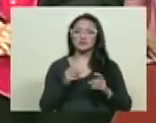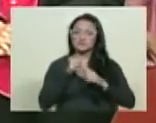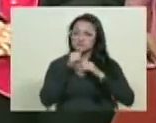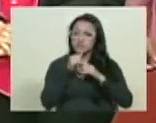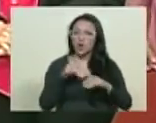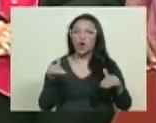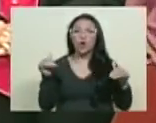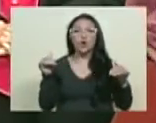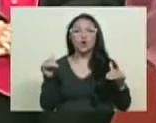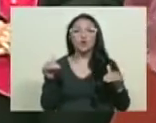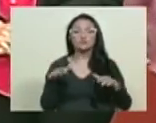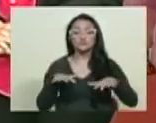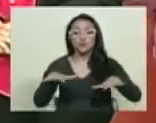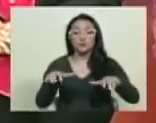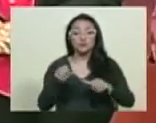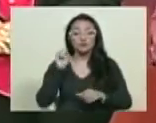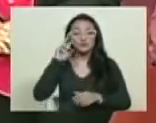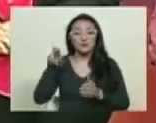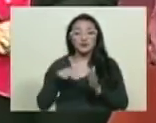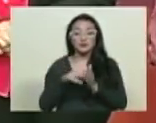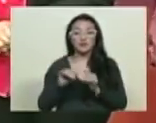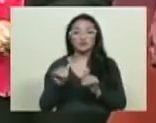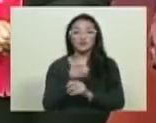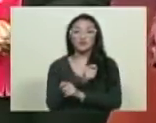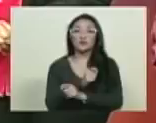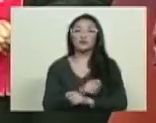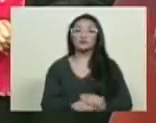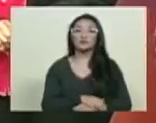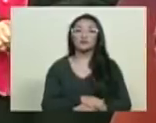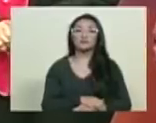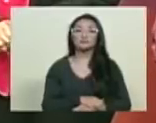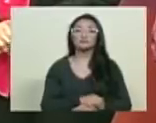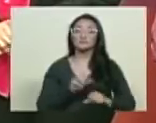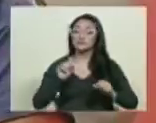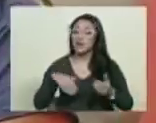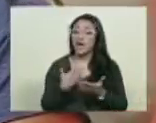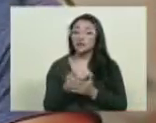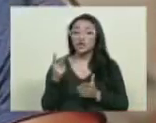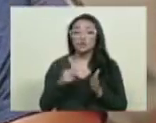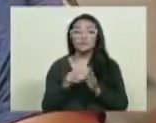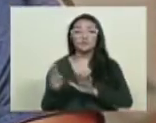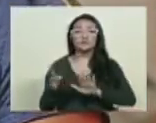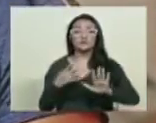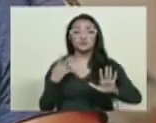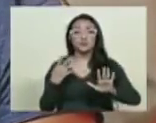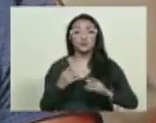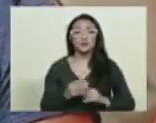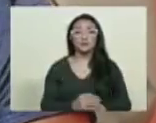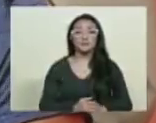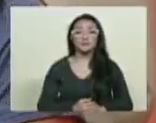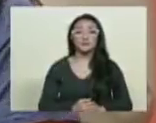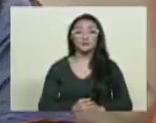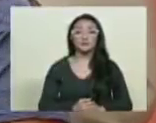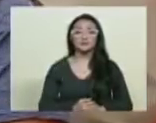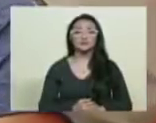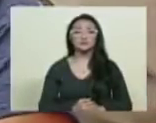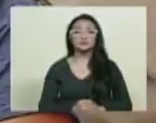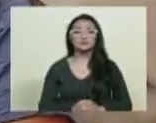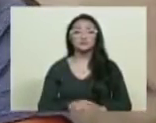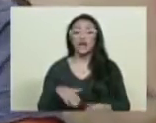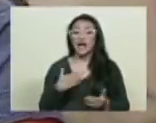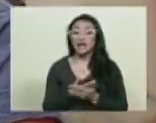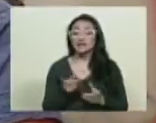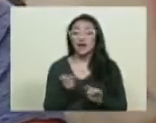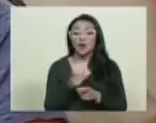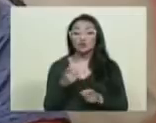la convocatoria de una asamblea nacional constituyente y la vamos a tener hasta el 2019 por lo menos hasta agosto